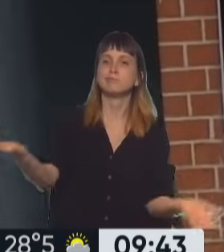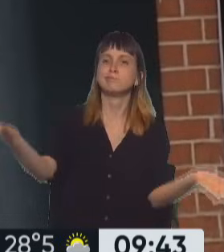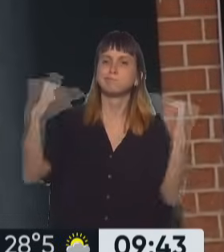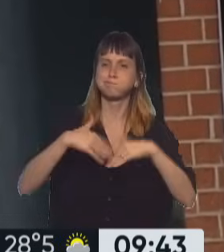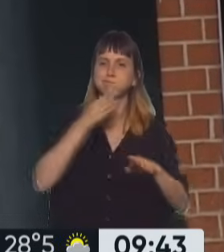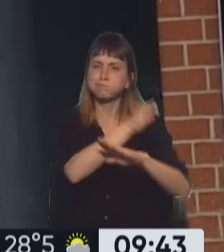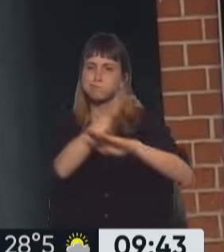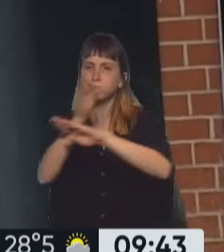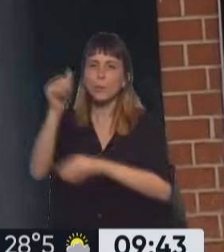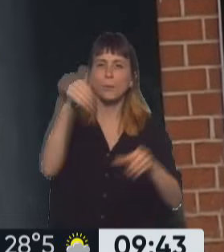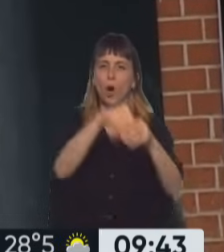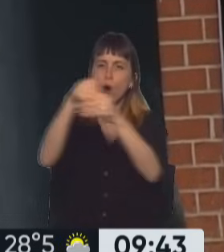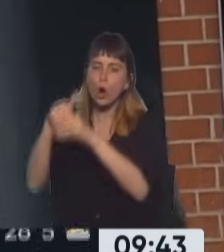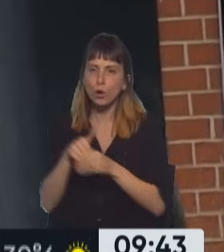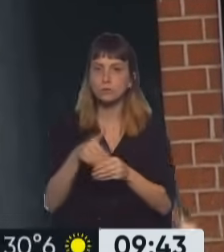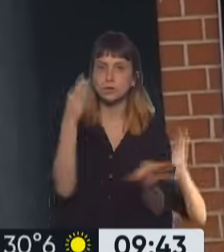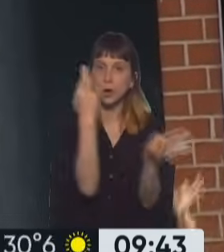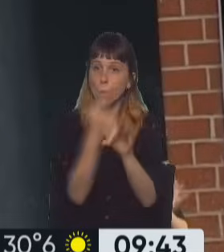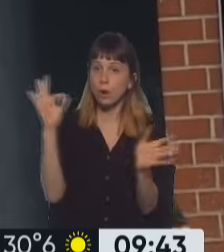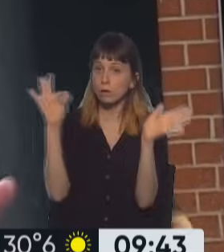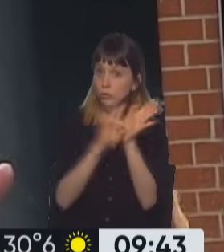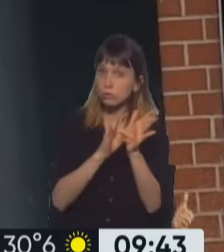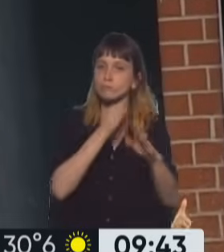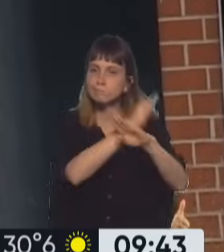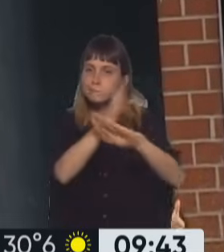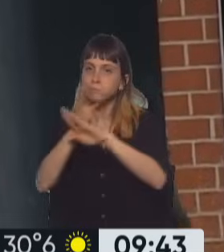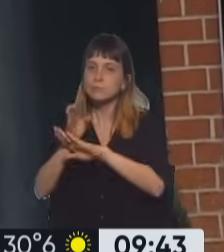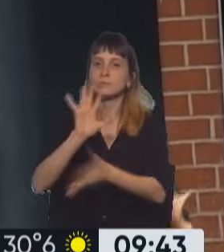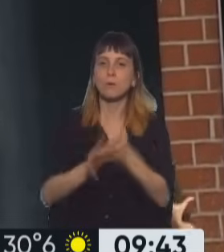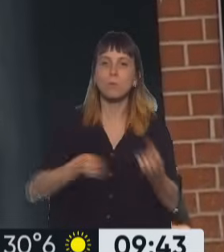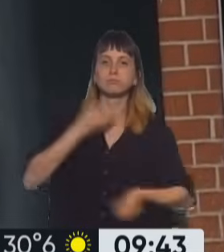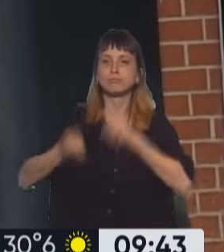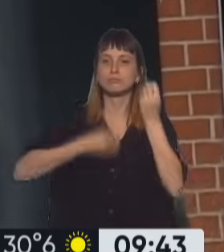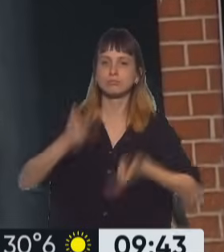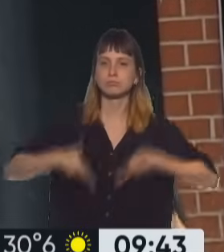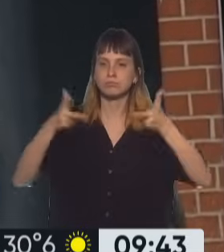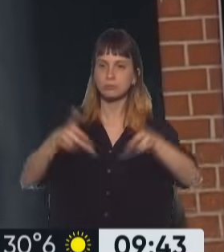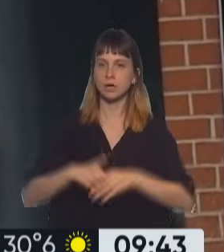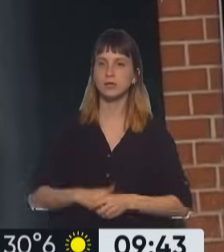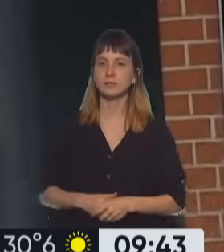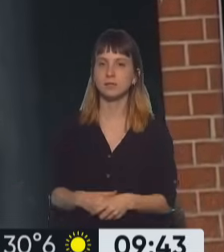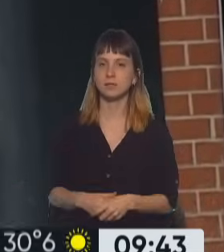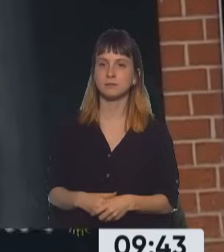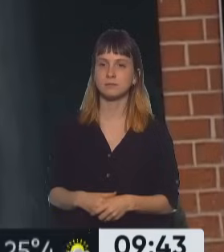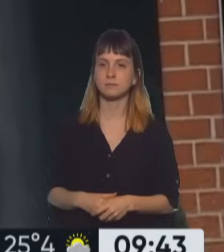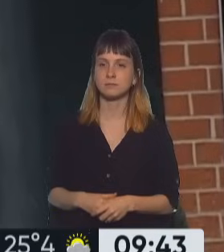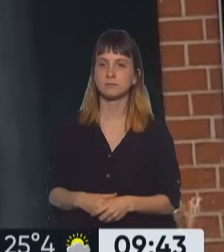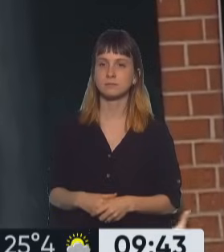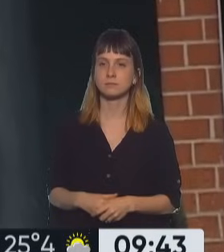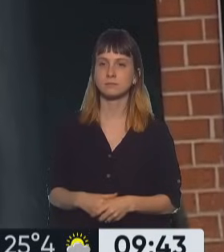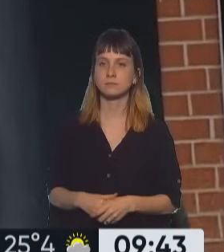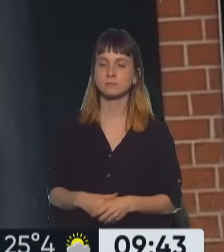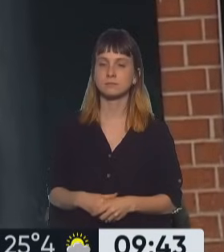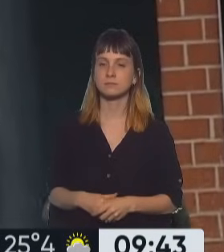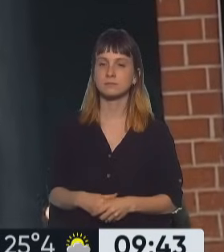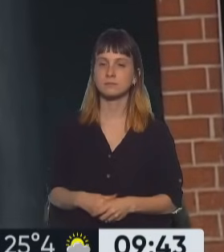vayan a donde les corresponda votar y que se expresen. Sí. Buen día, Marcela